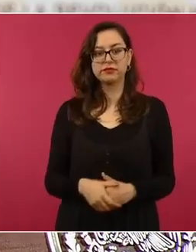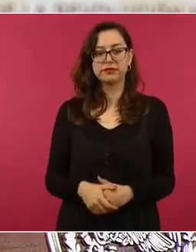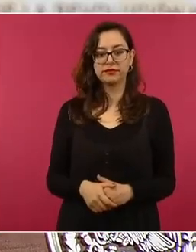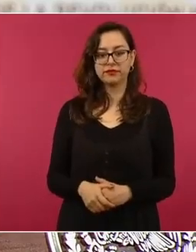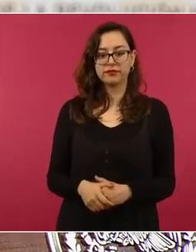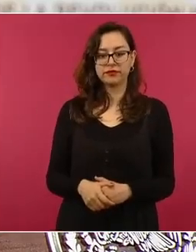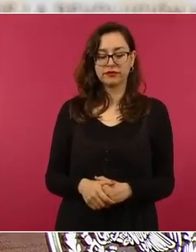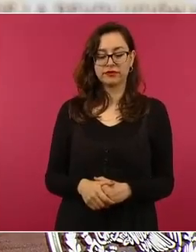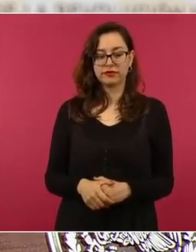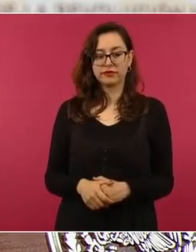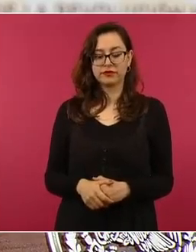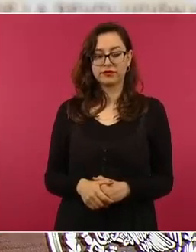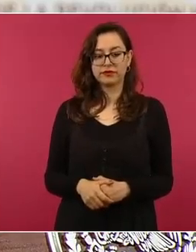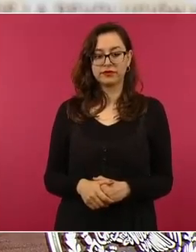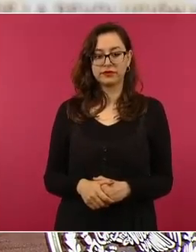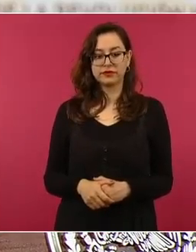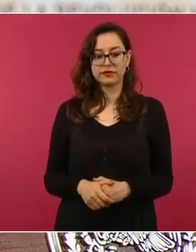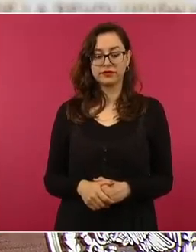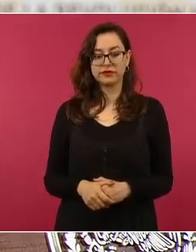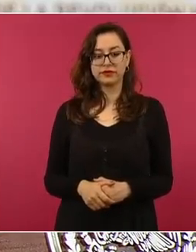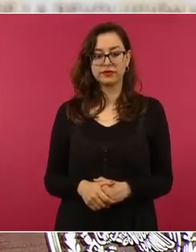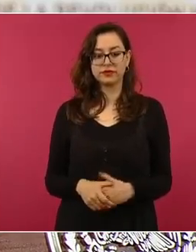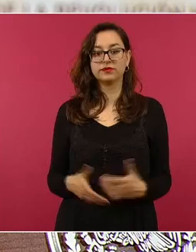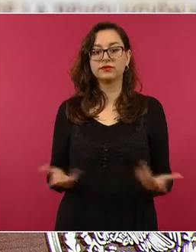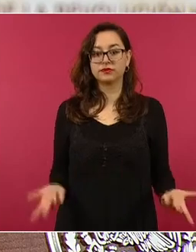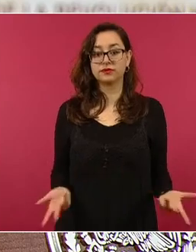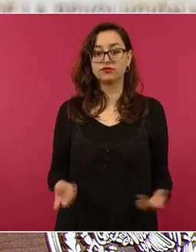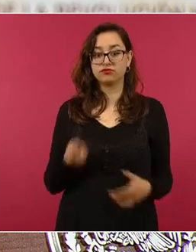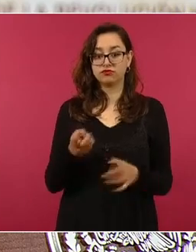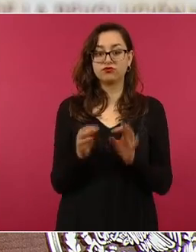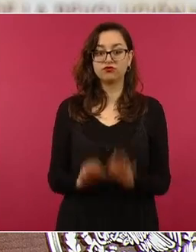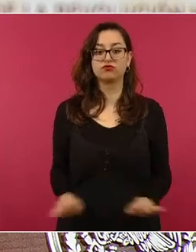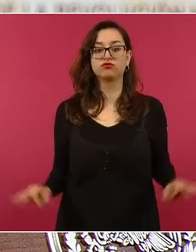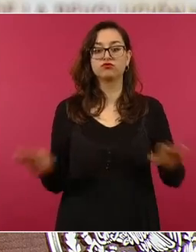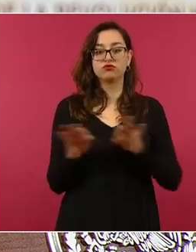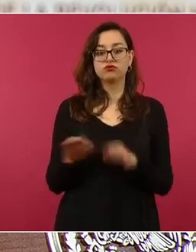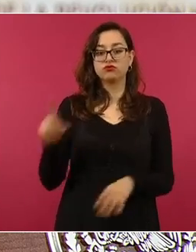pero para que no olvidemos,